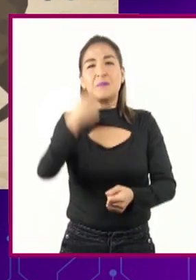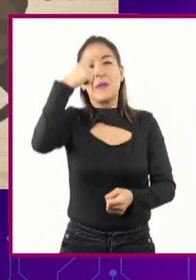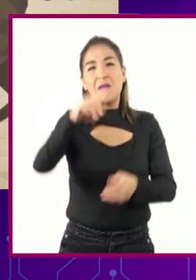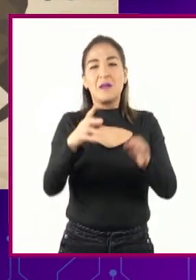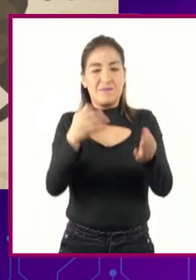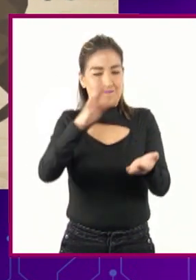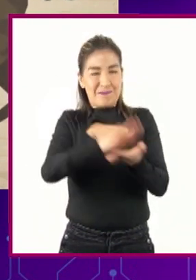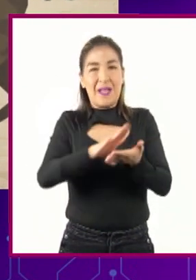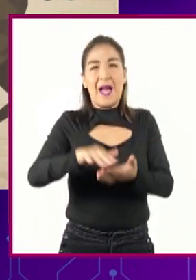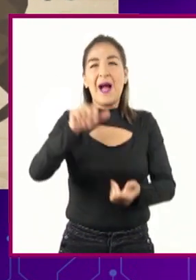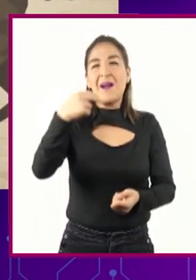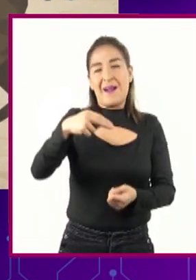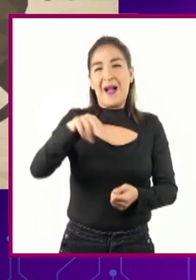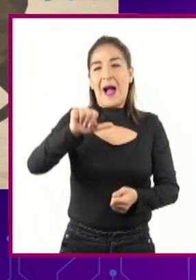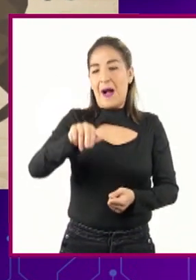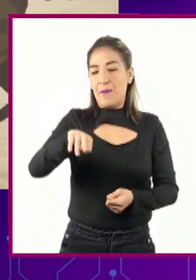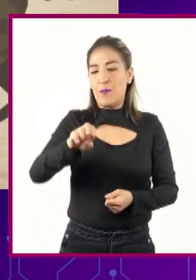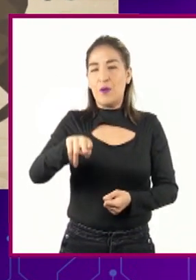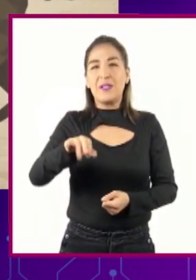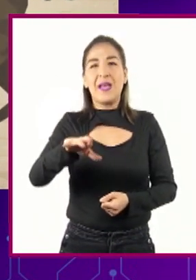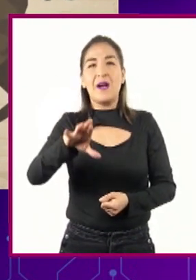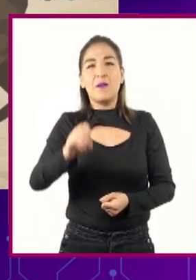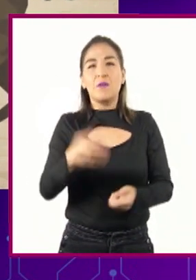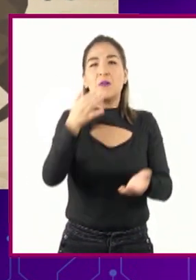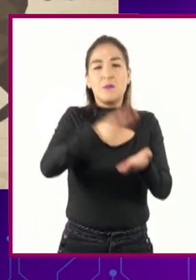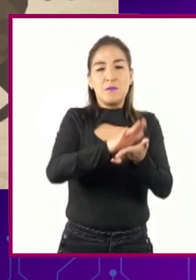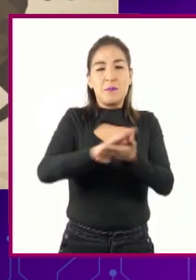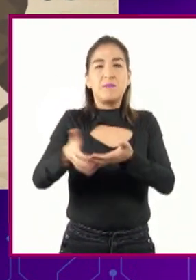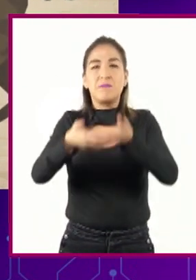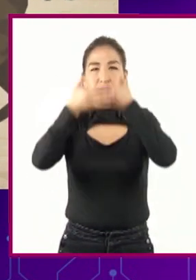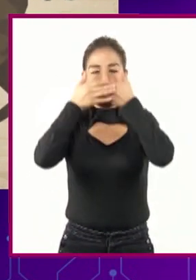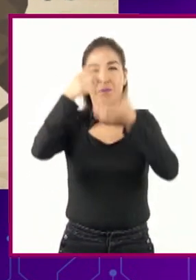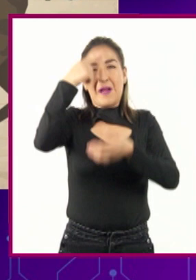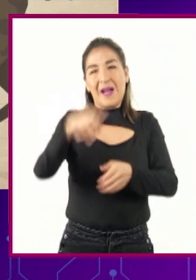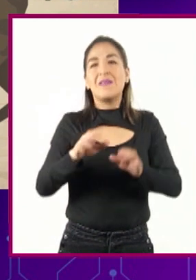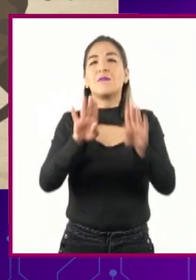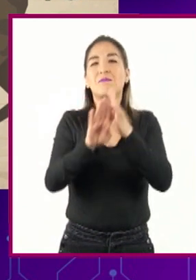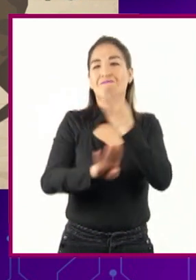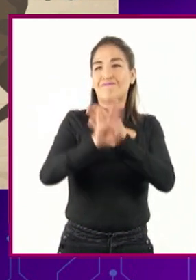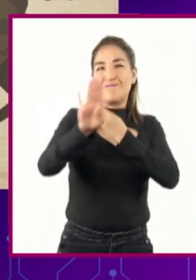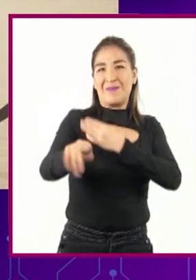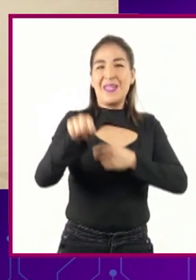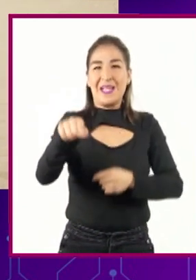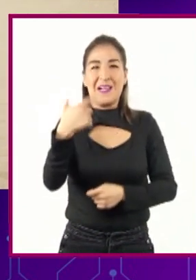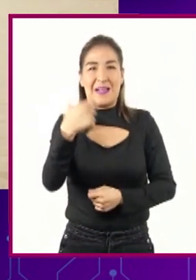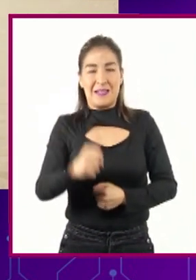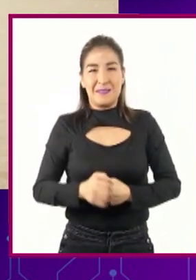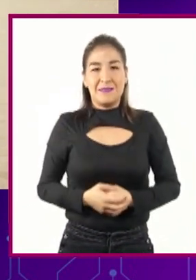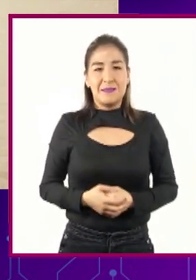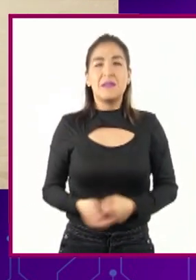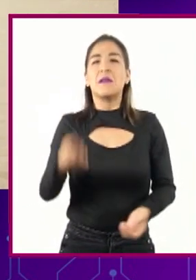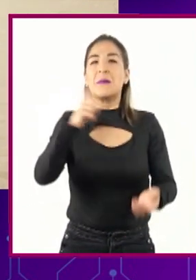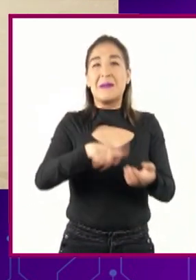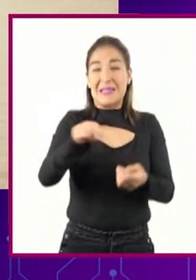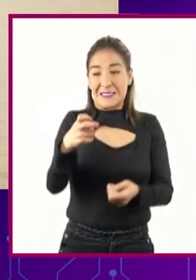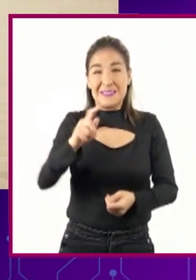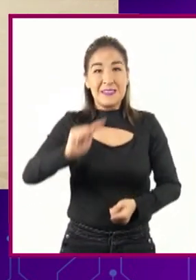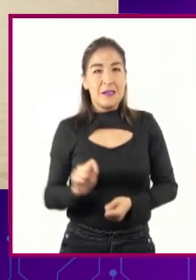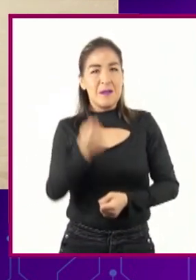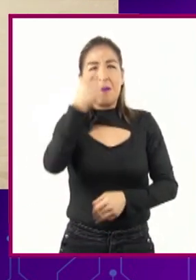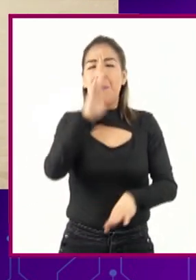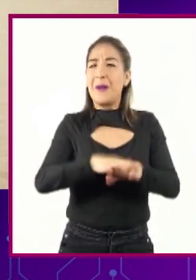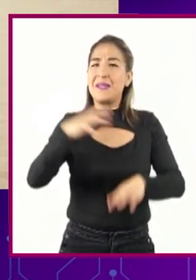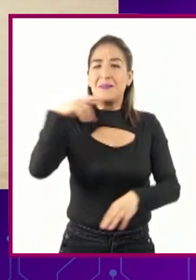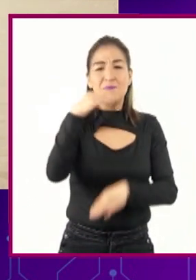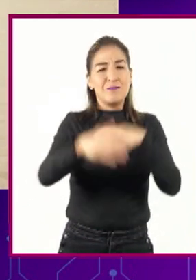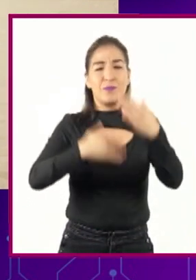en amoníaco y otros agentes químicos que neutralizaban el ácido de los gases. La tecnología mejoró rápidamente, proporcionando a